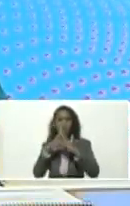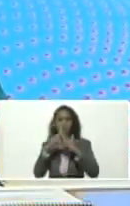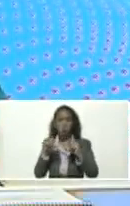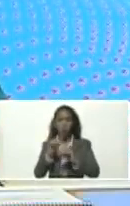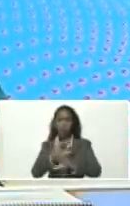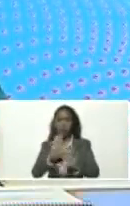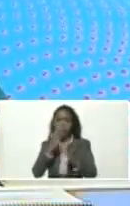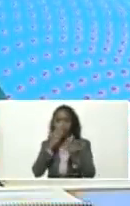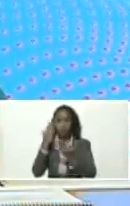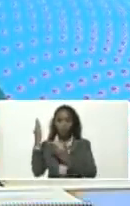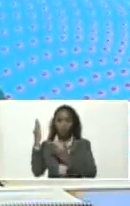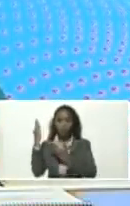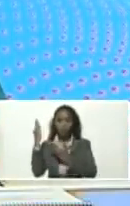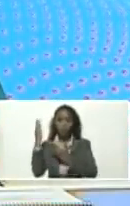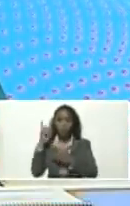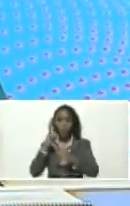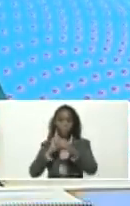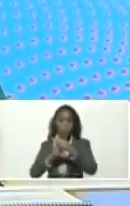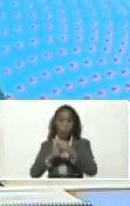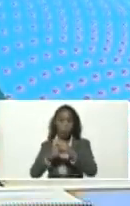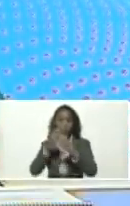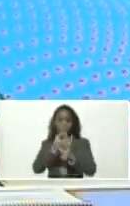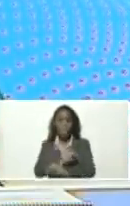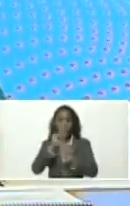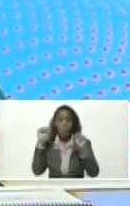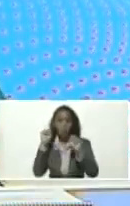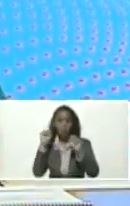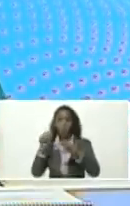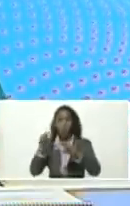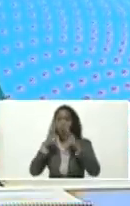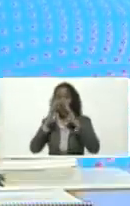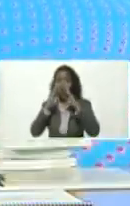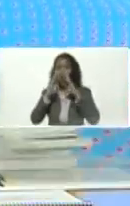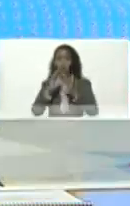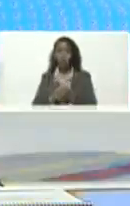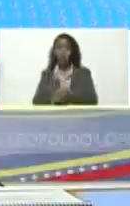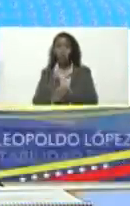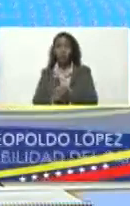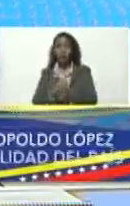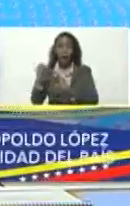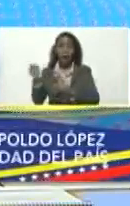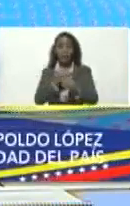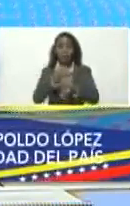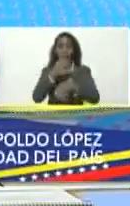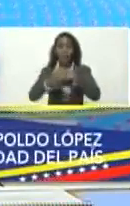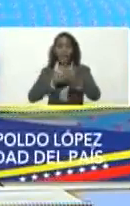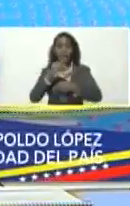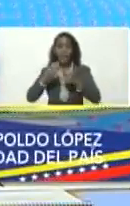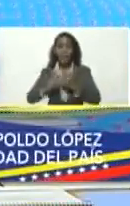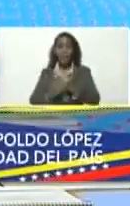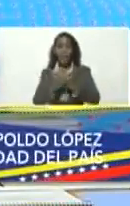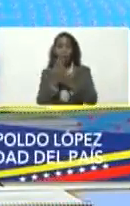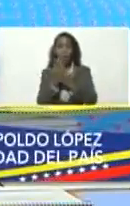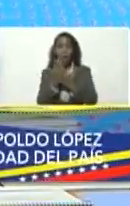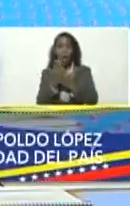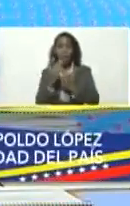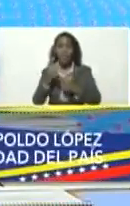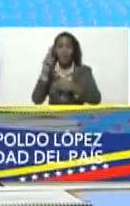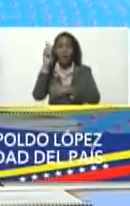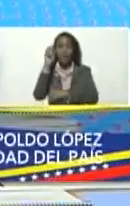eso. Se les consiguió los explosivos, confesaron el ataque que le iban a hacer en la madrugada del